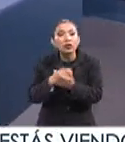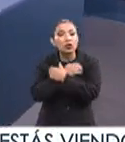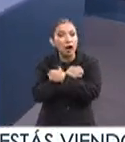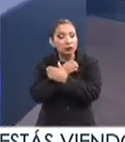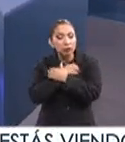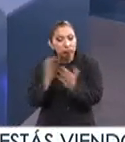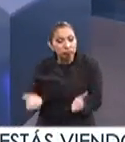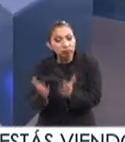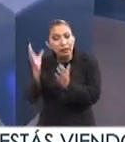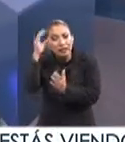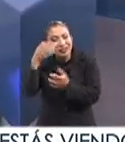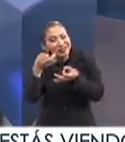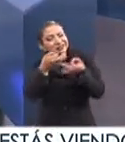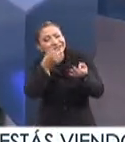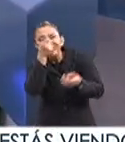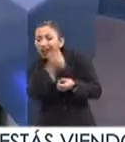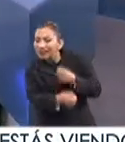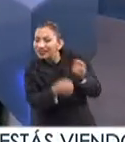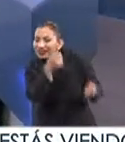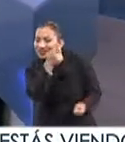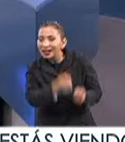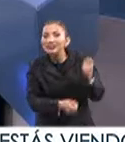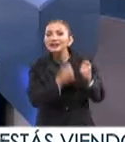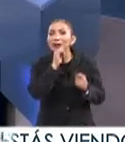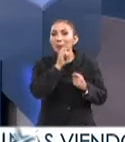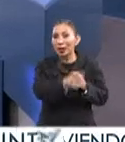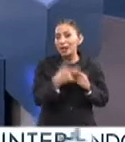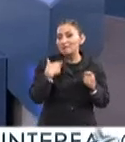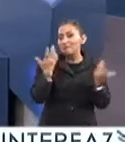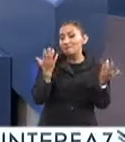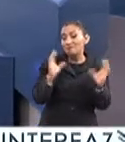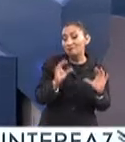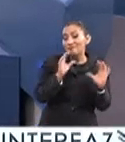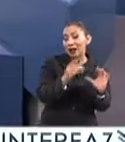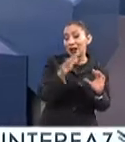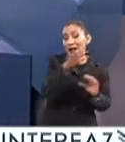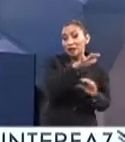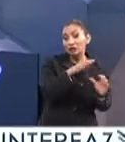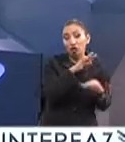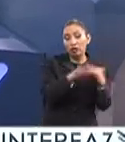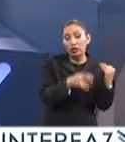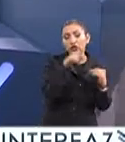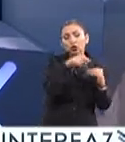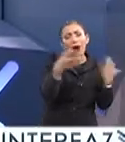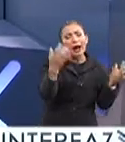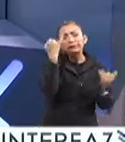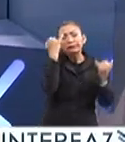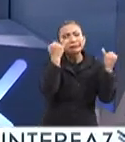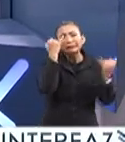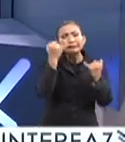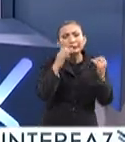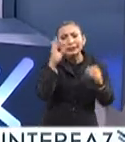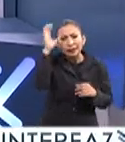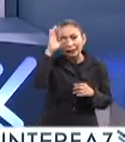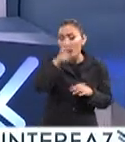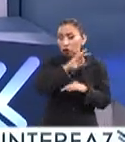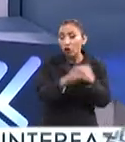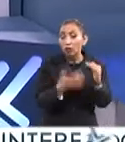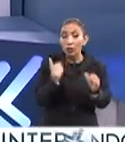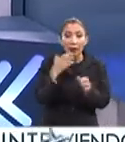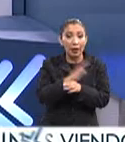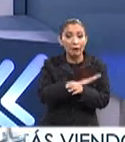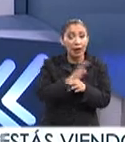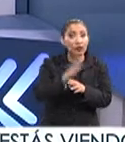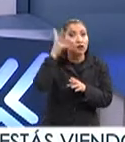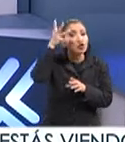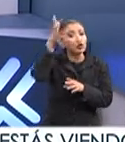educativo, el fomento a la ciencia y, por supuesto, pues preparar a las poblaciones a que desarrollen esta área del conocimiento. Así es, todo por el bien